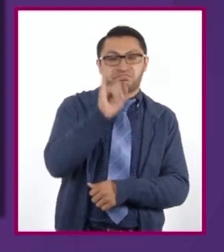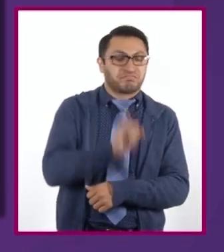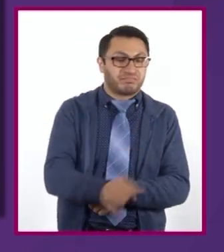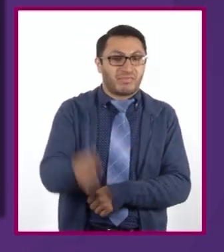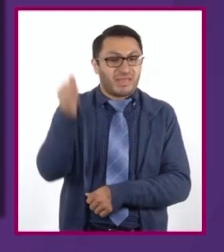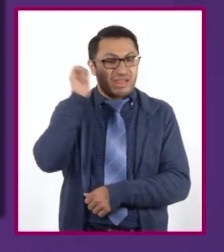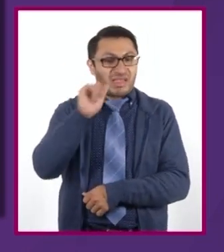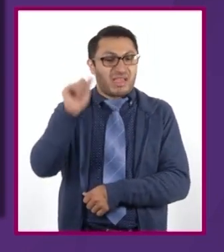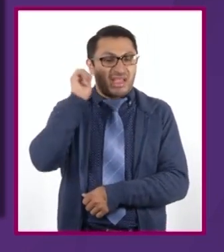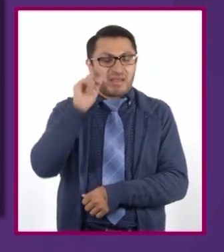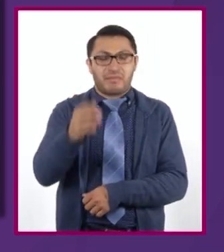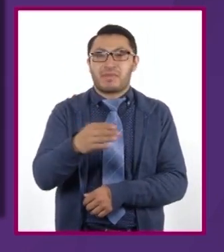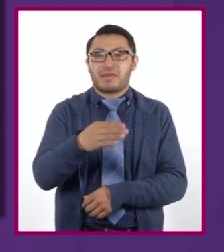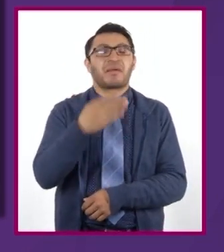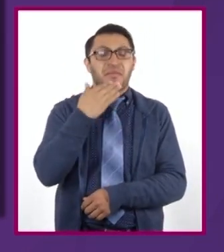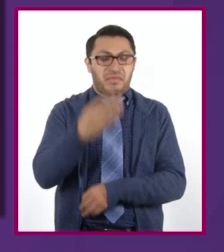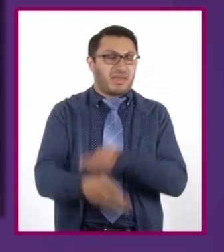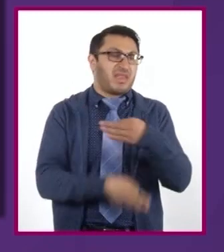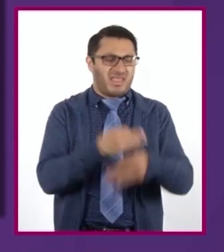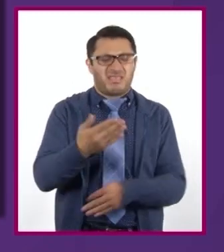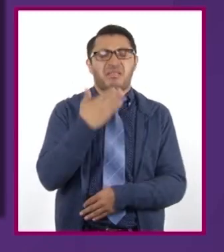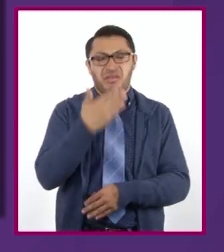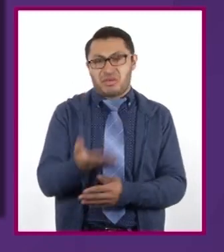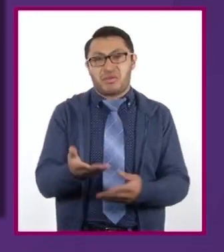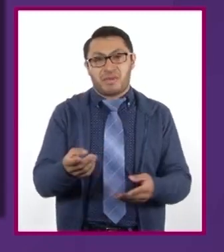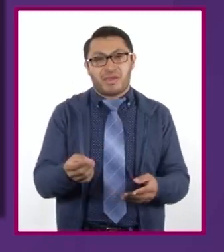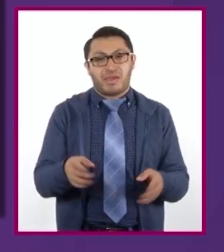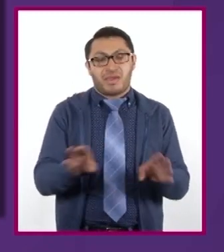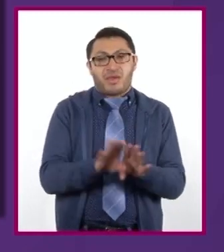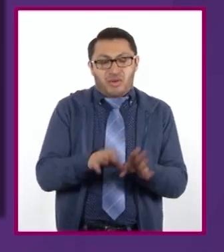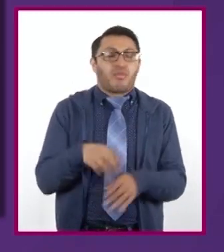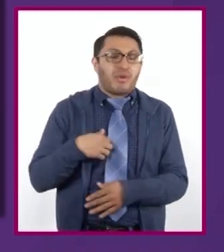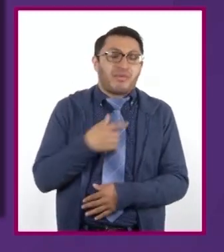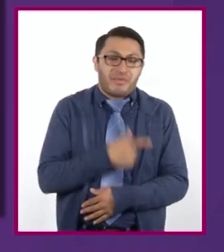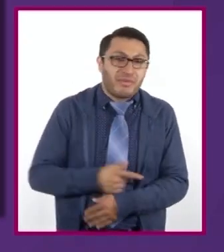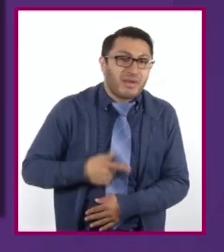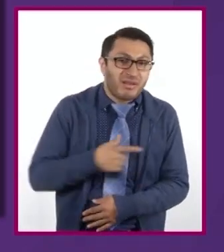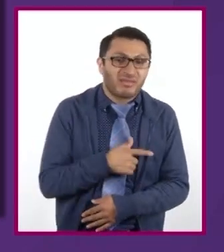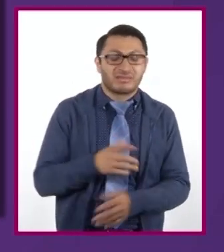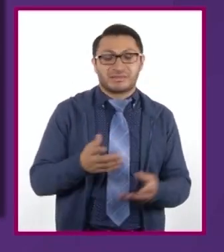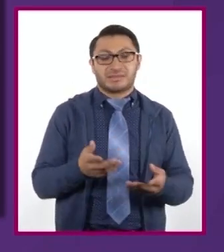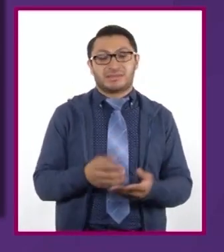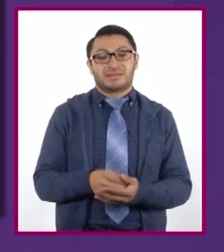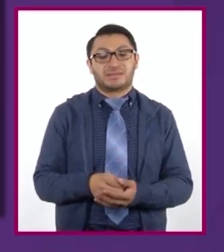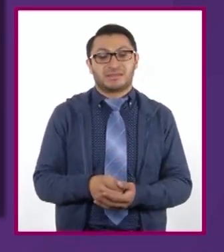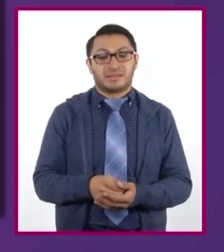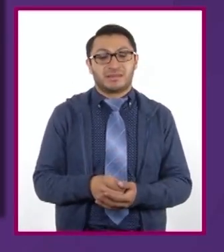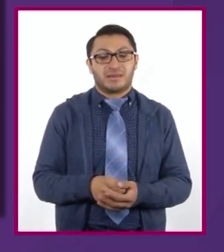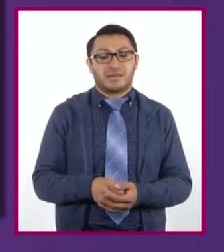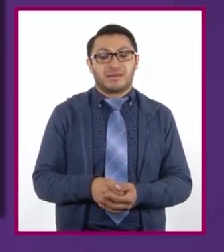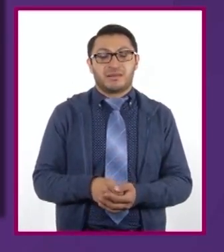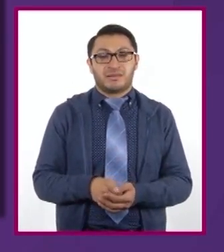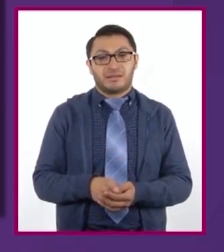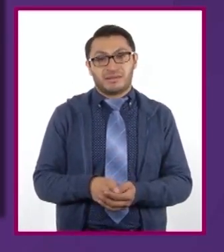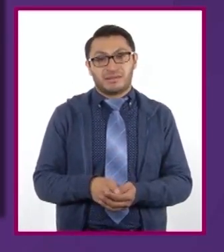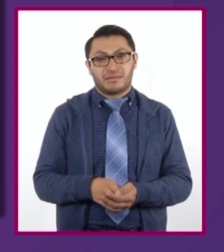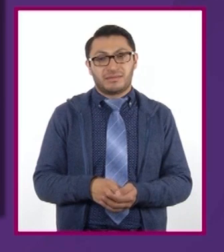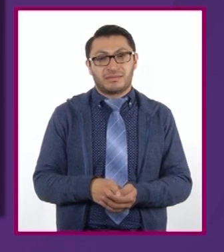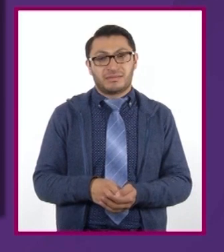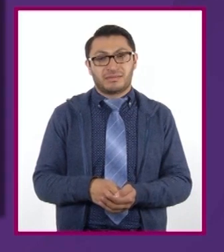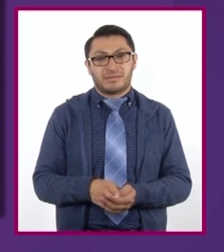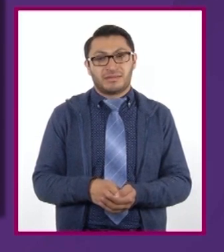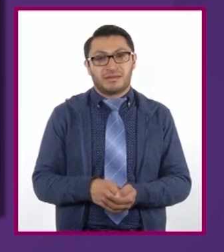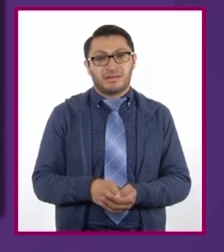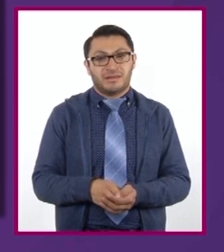está todo bien, está todo así bien, o sea, como a mí me gusta, ¿no? Así que nada, o sea, porque en esos momentos, o sea, nadie se